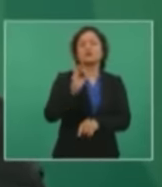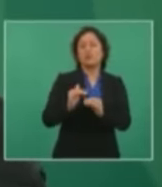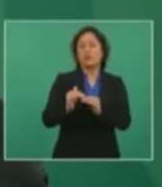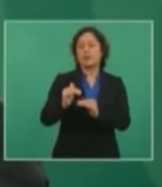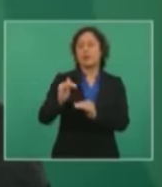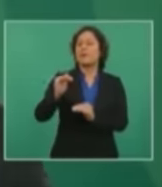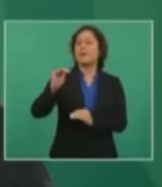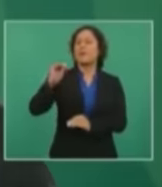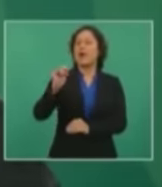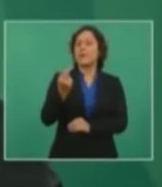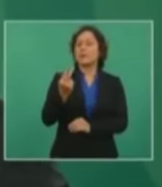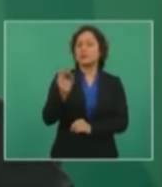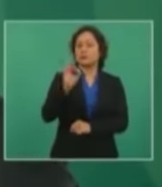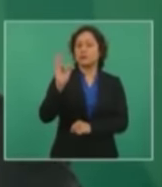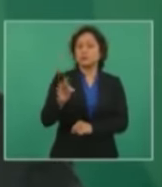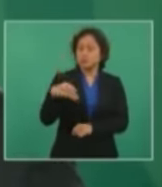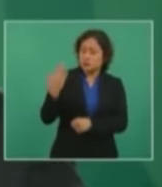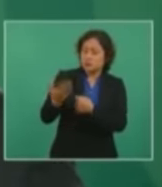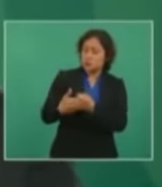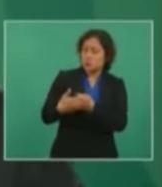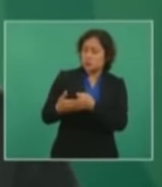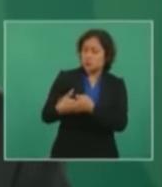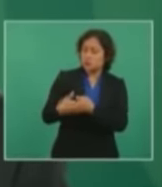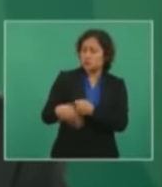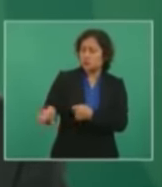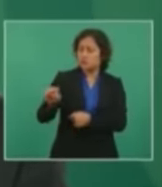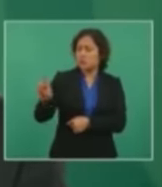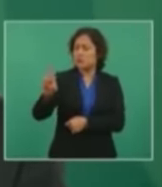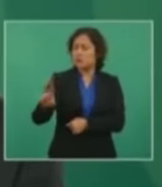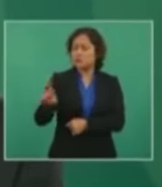veces, en muchas ocasiones, Armando, se llegan a salir